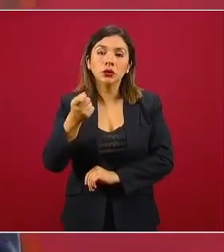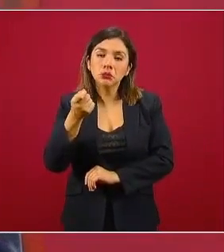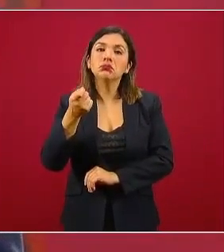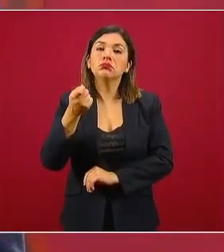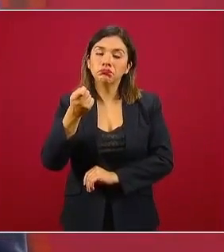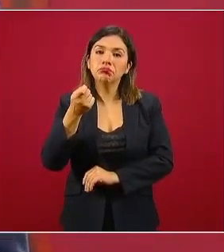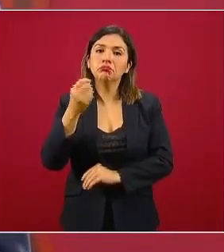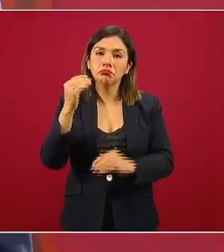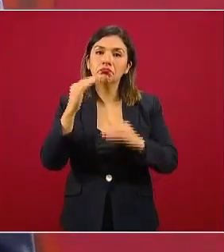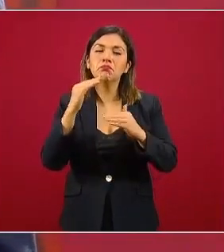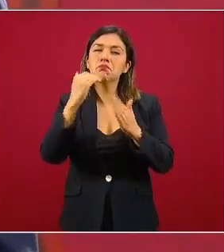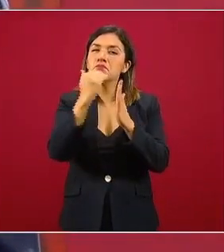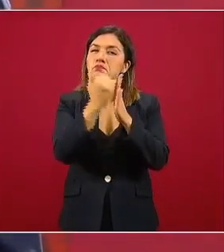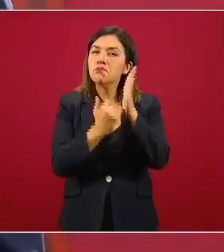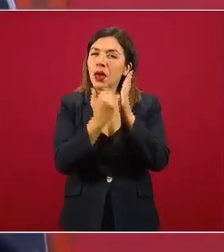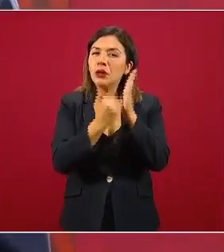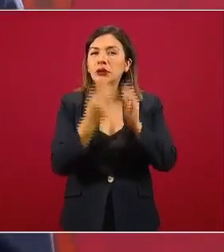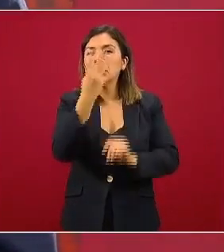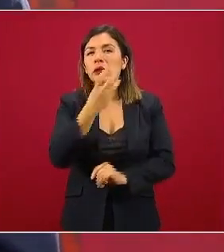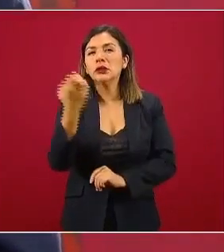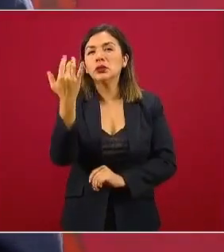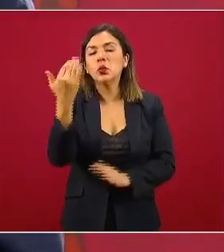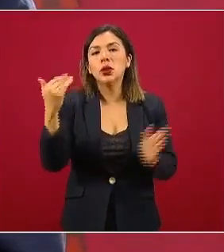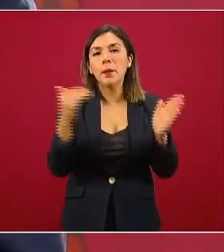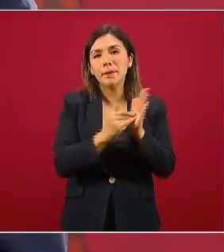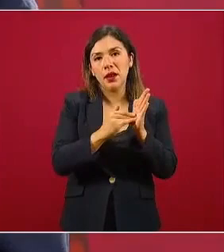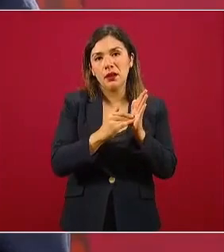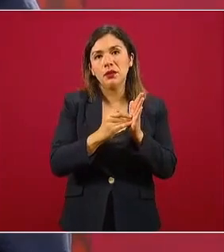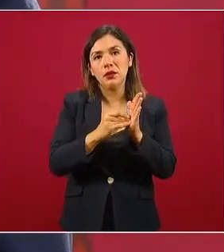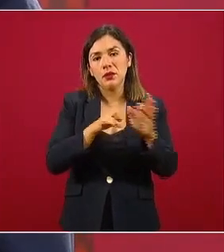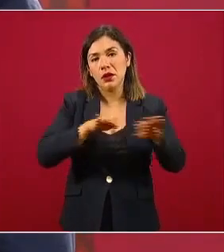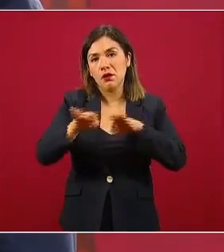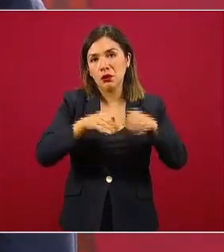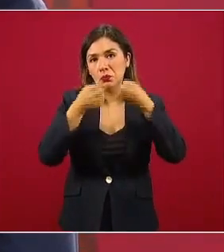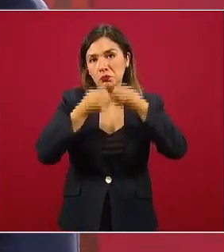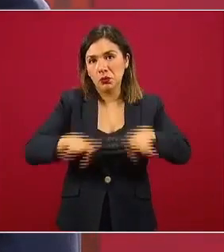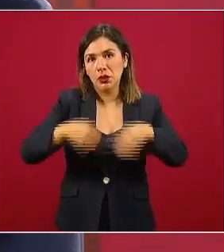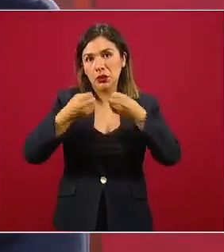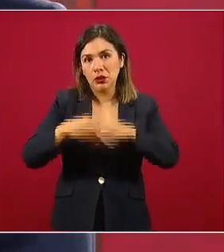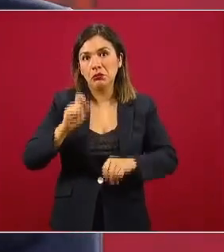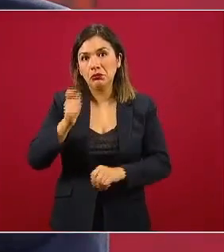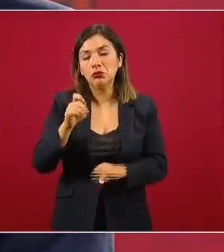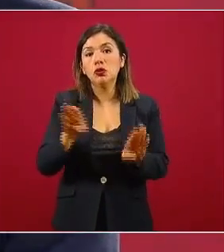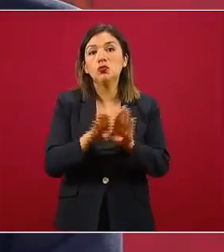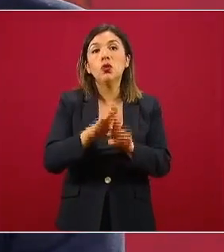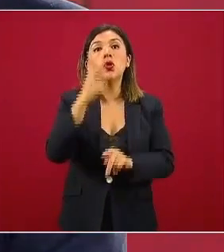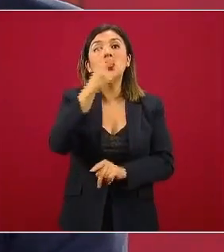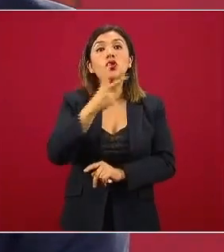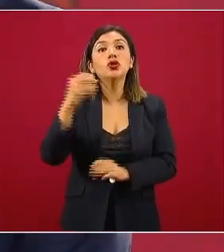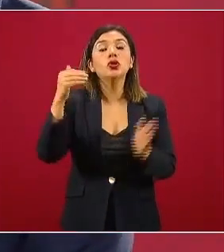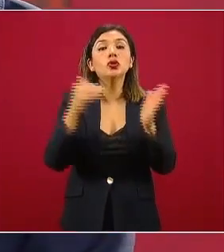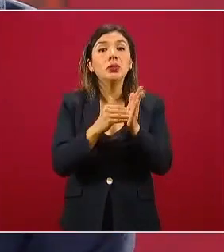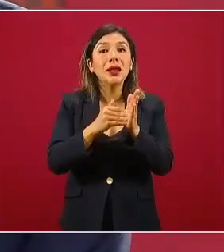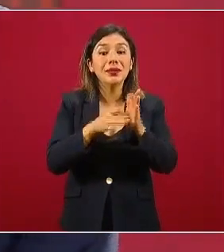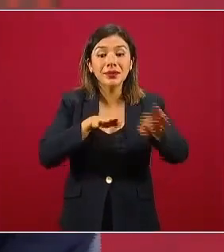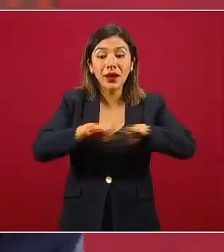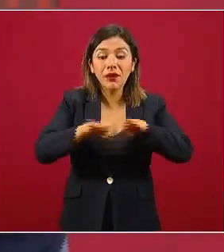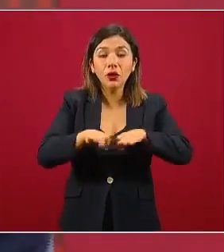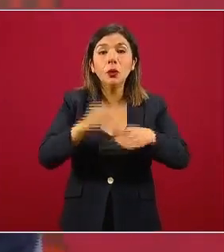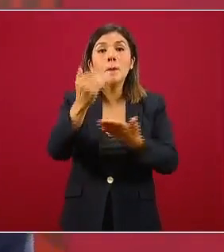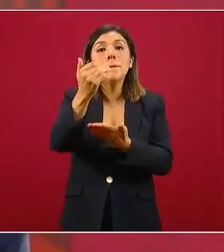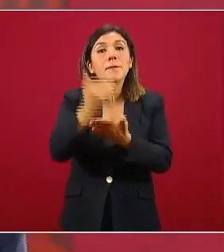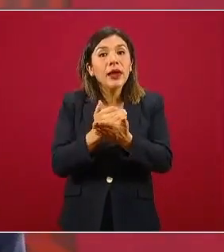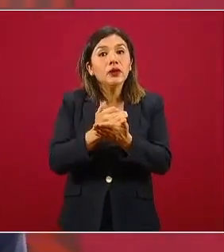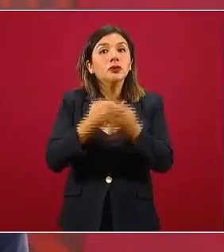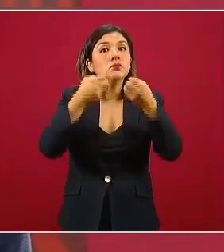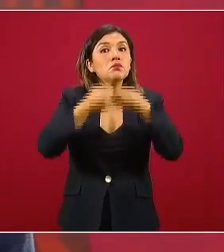estar en menos de 350,000, es decir, 200,000 empleos menos